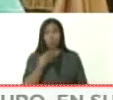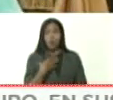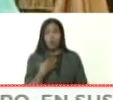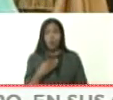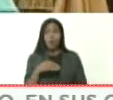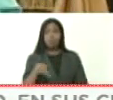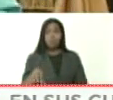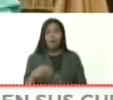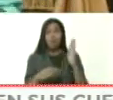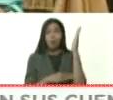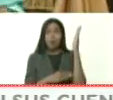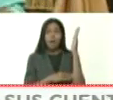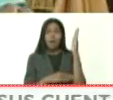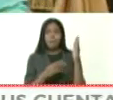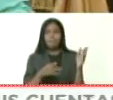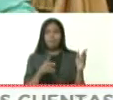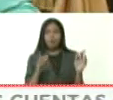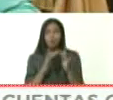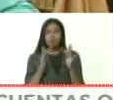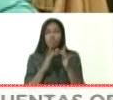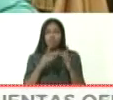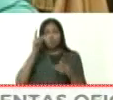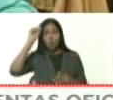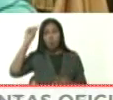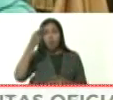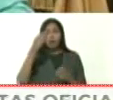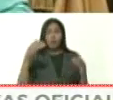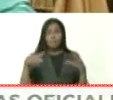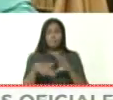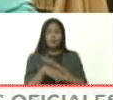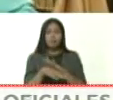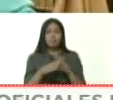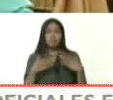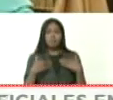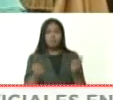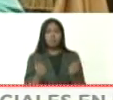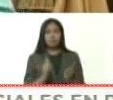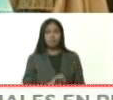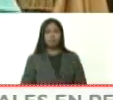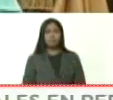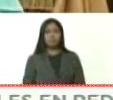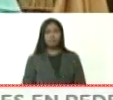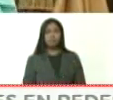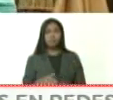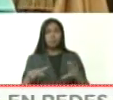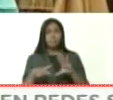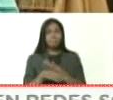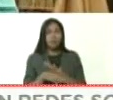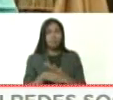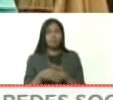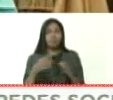mi saludo. Del Estado Lara nos vamos a Guárico hoy, martes de salud. Martes de Barrio Adentro, martes de